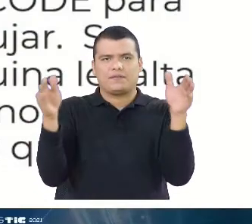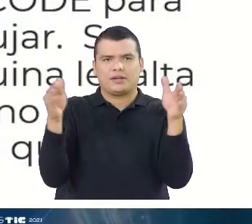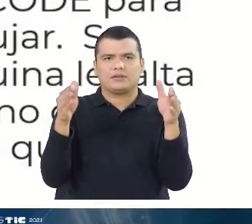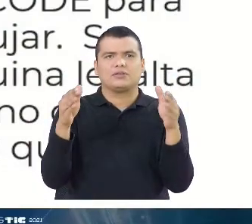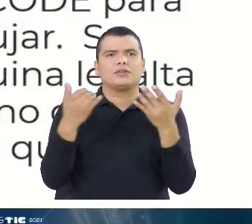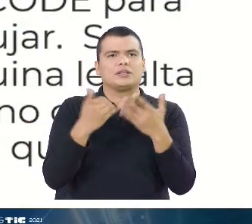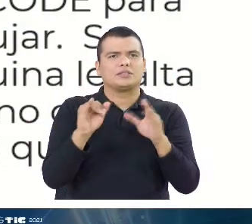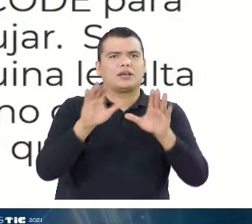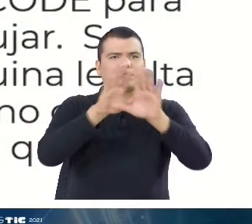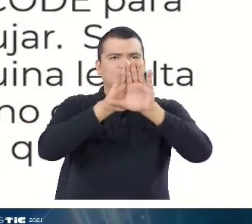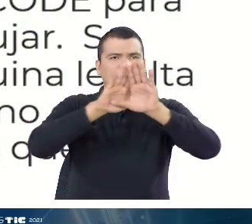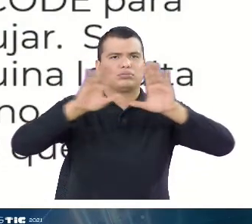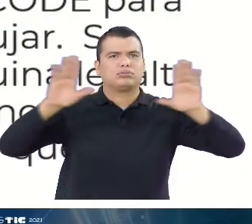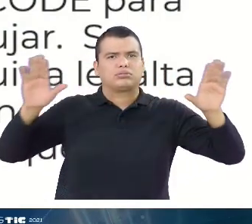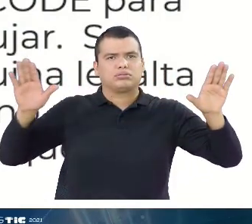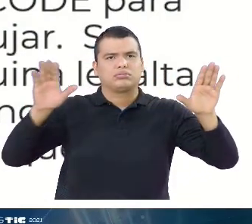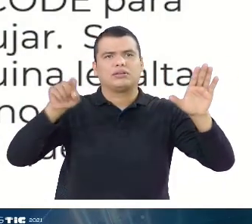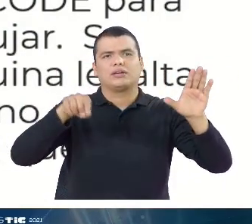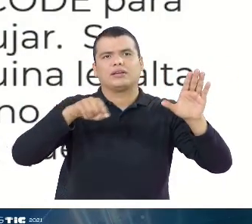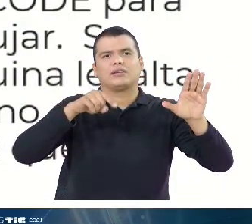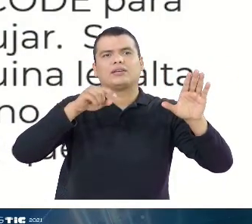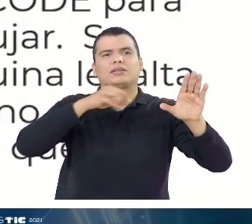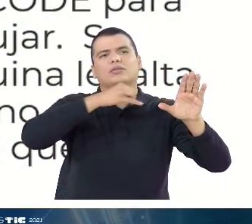lo hice y ese fue el